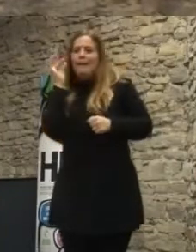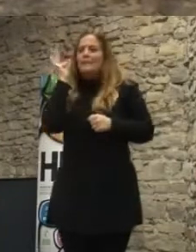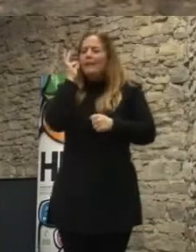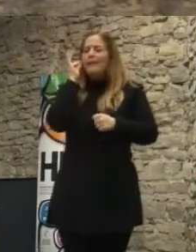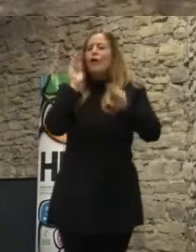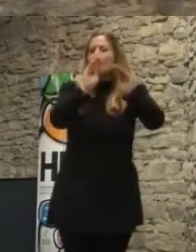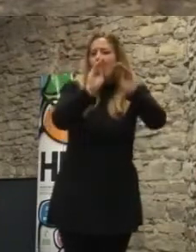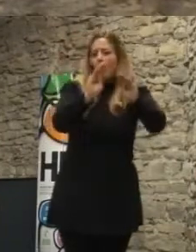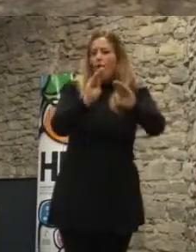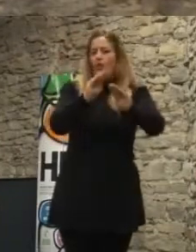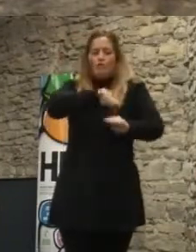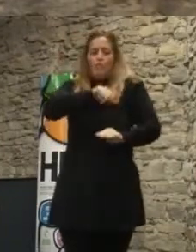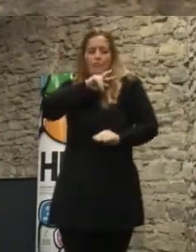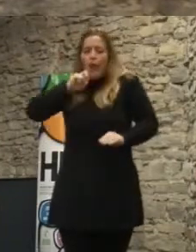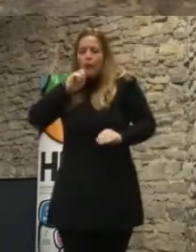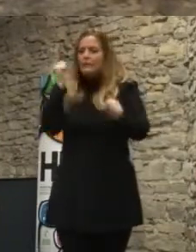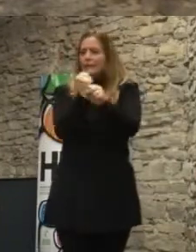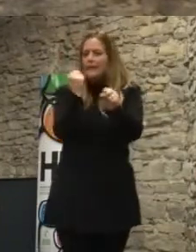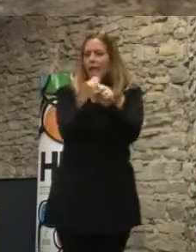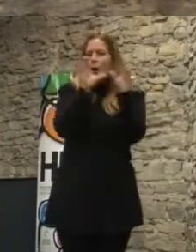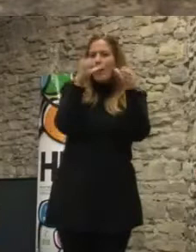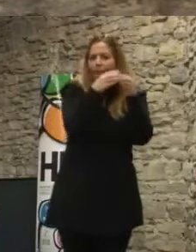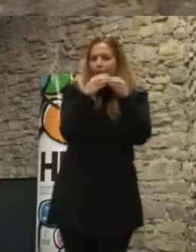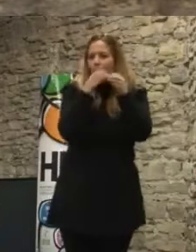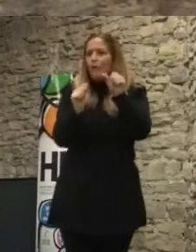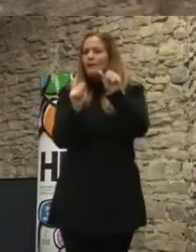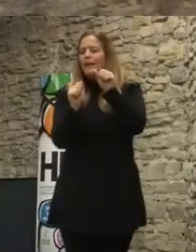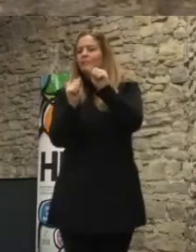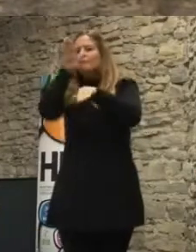trabajo en equipo, en la superación, o es